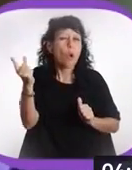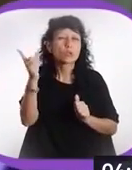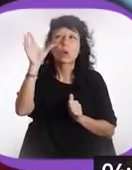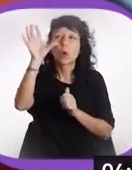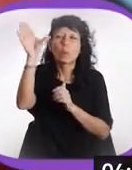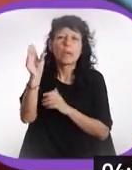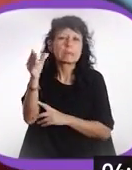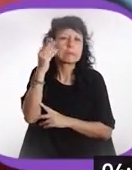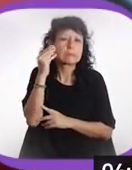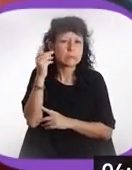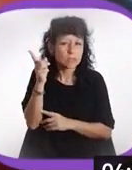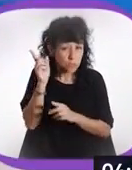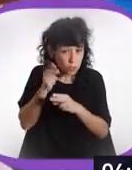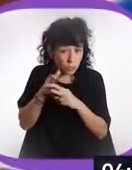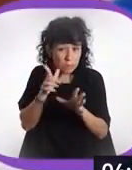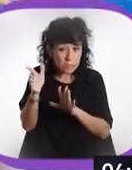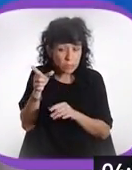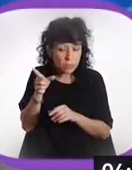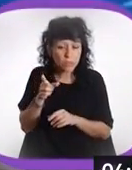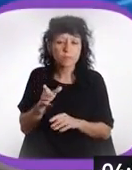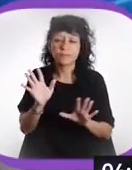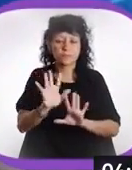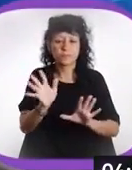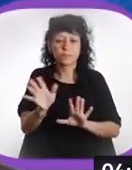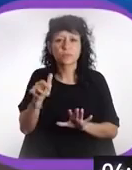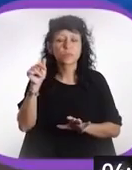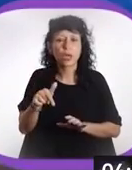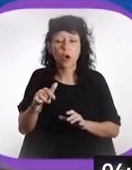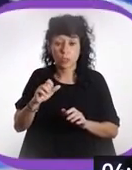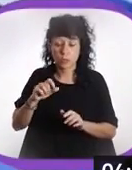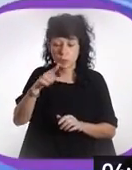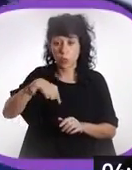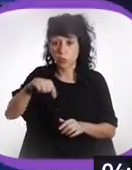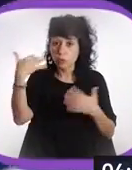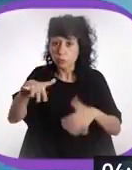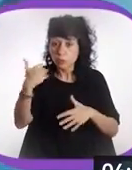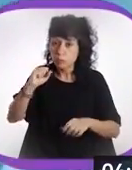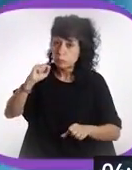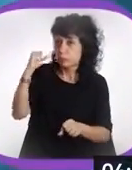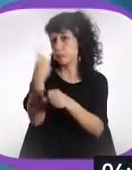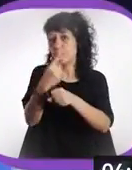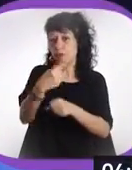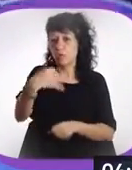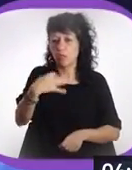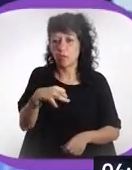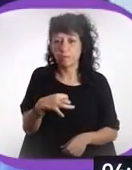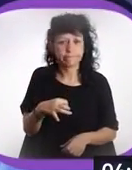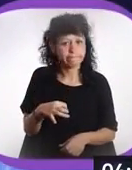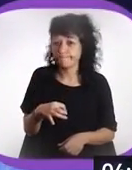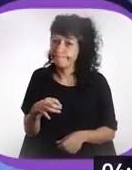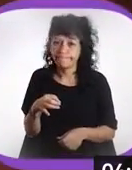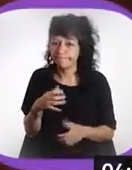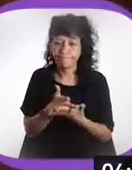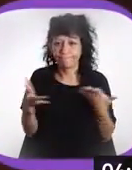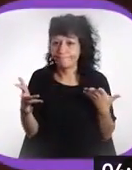nombre? Oye, Zeke, ¿ahora dónde, amigo? Sí, tenemos que aventajar a todos los enemigos en la zona. Ya es tarde, zarca las